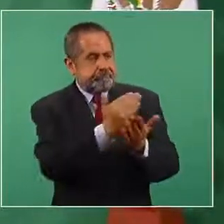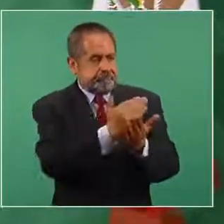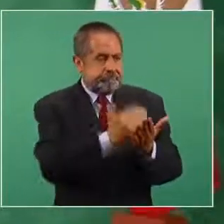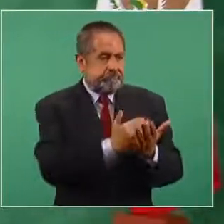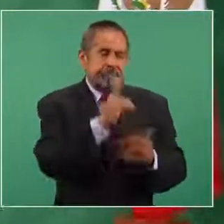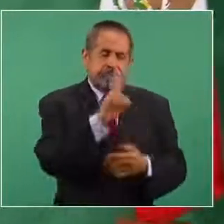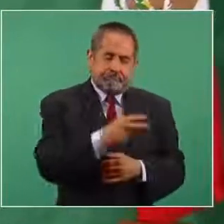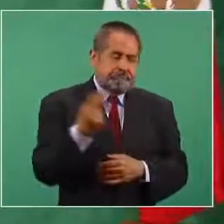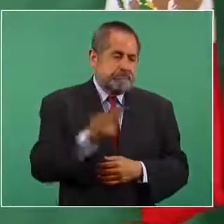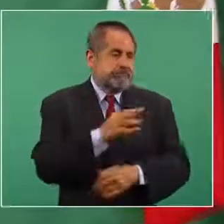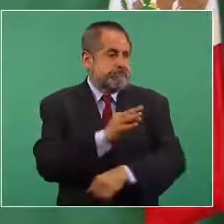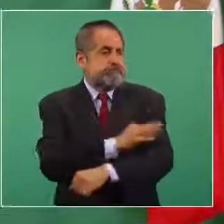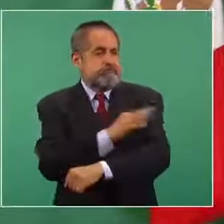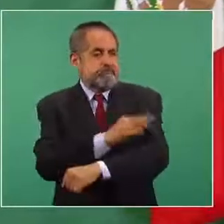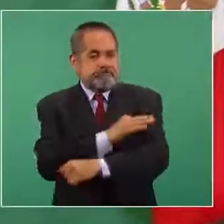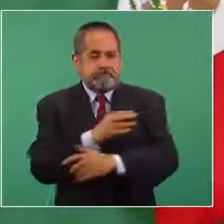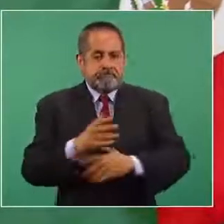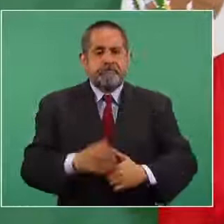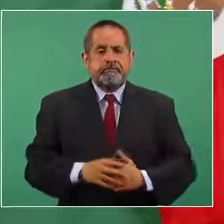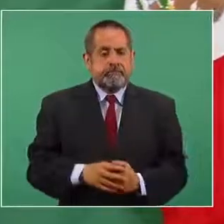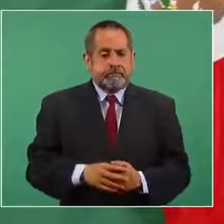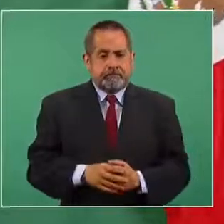necesidad de contar con las vacunas.